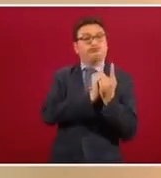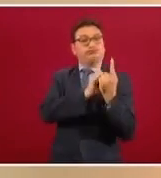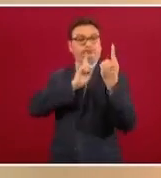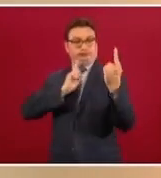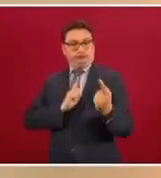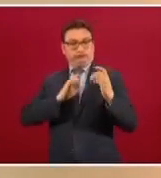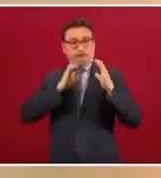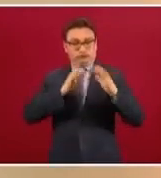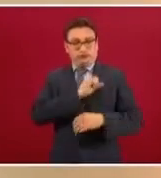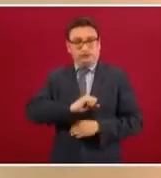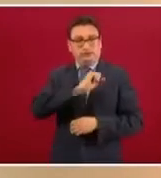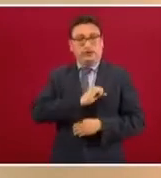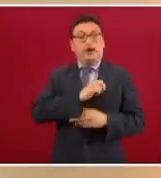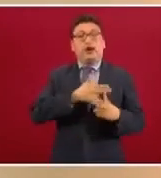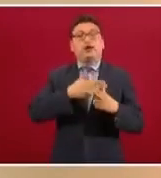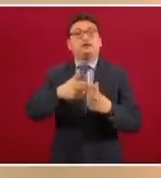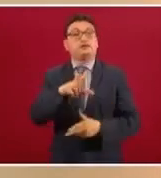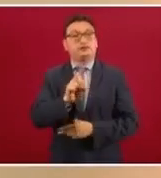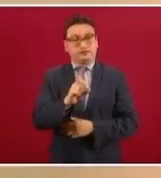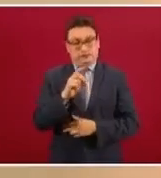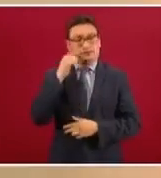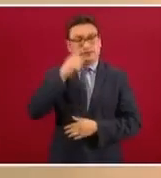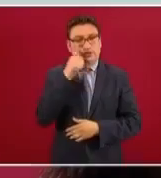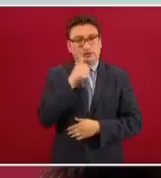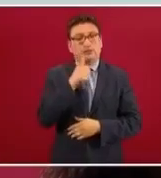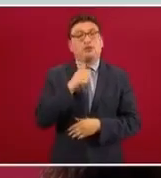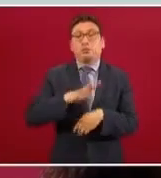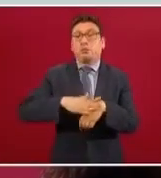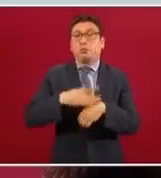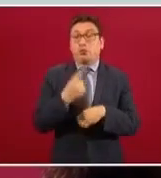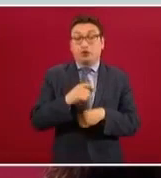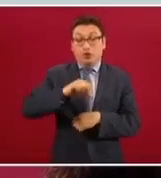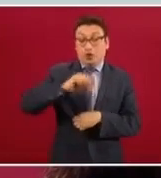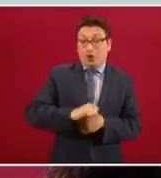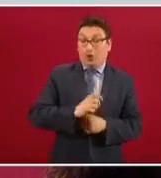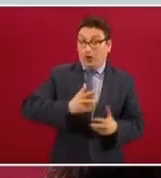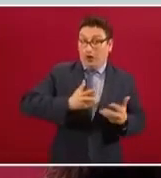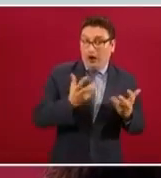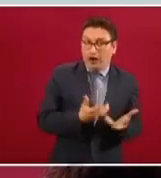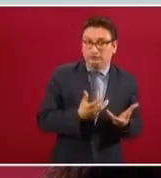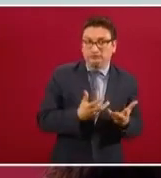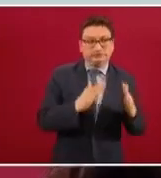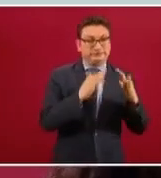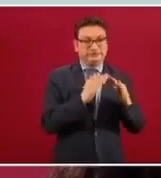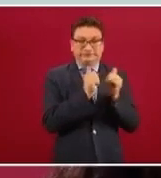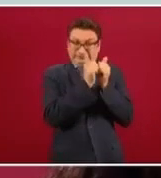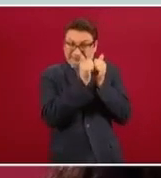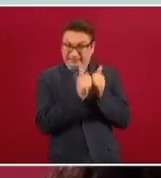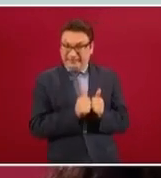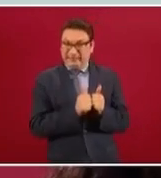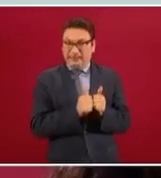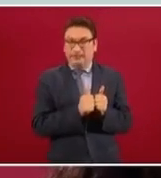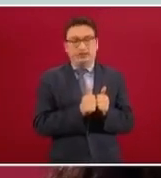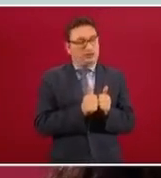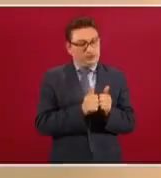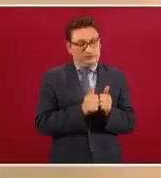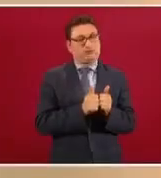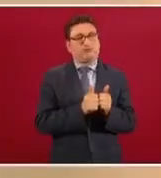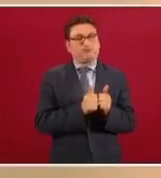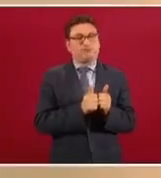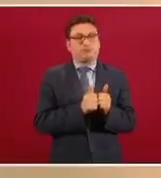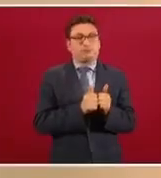el 30 de abril, porque lo que hagamos hoy, quedándonos en nuestra casa,